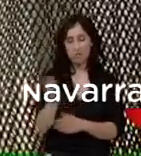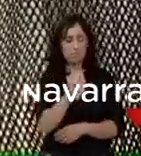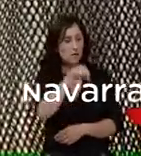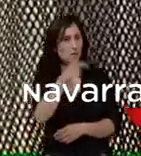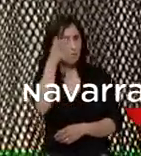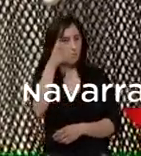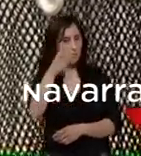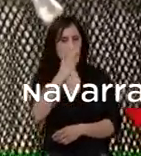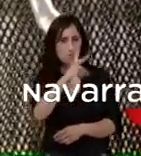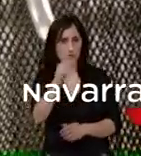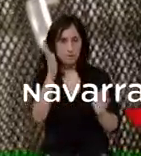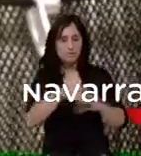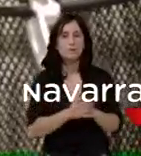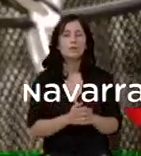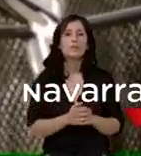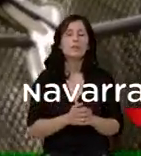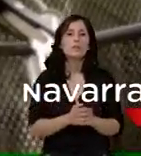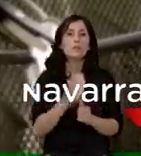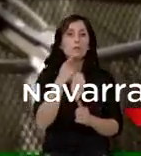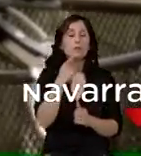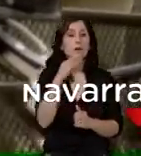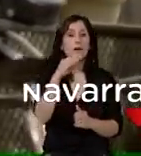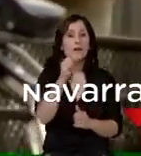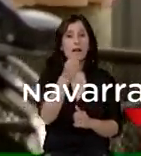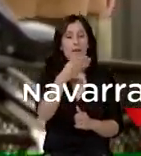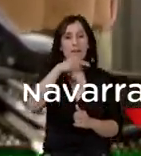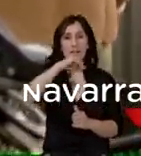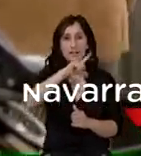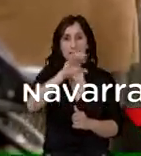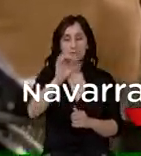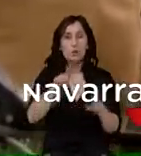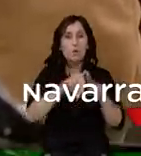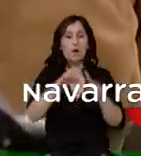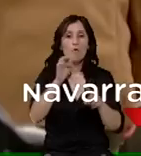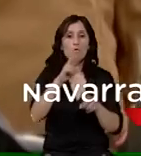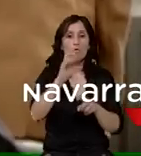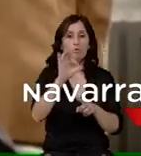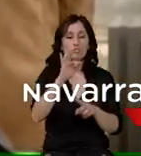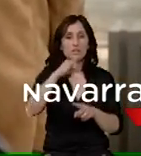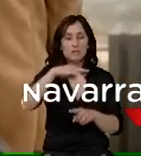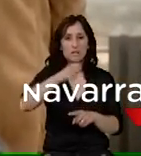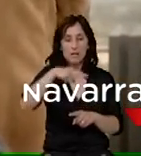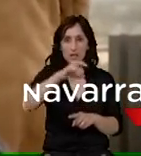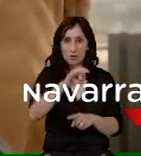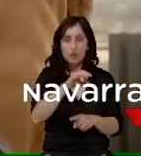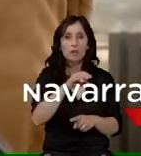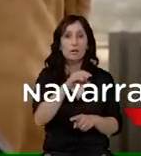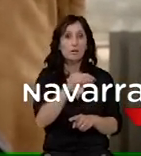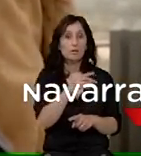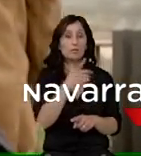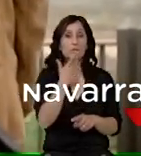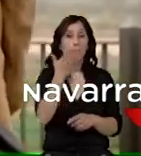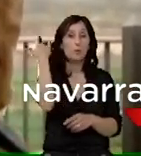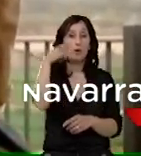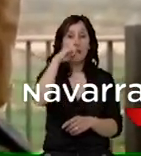Cabanillas, como Fustiñana y todos los pueblos del contorno, Alfonso el Batallador lo reconquistó a los